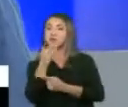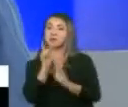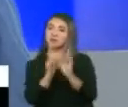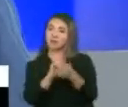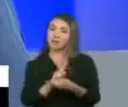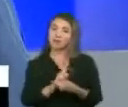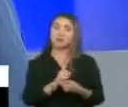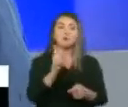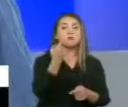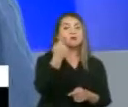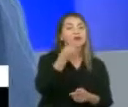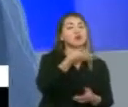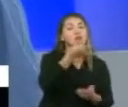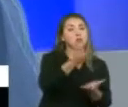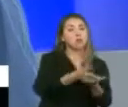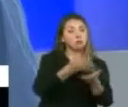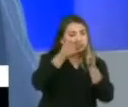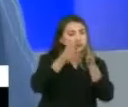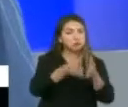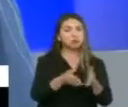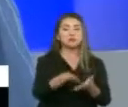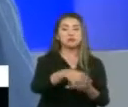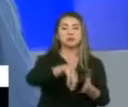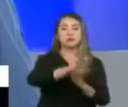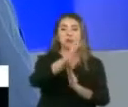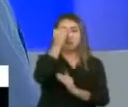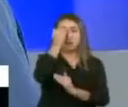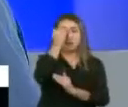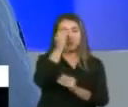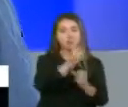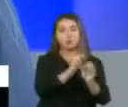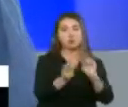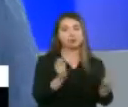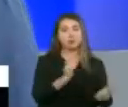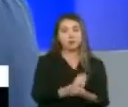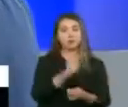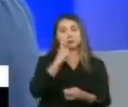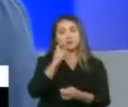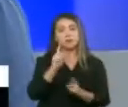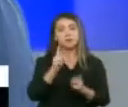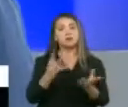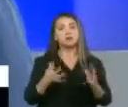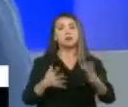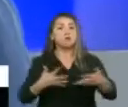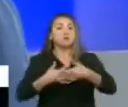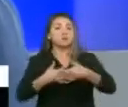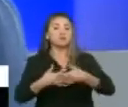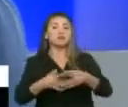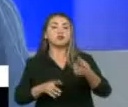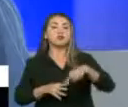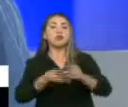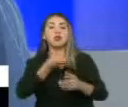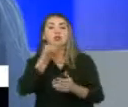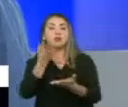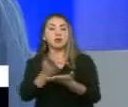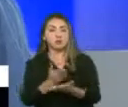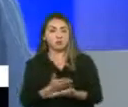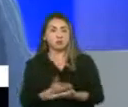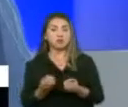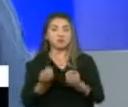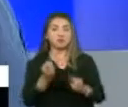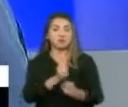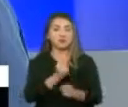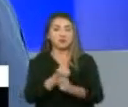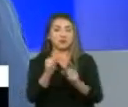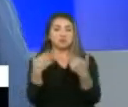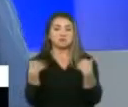desde el día 1 un discurso muy centrado en los sectores más populares. Eso no puede modificarse, pero debe complementarse con un discurso y por supuesto, con un trabajo